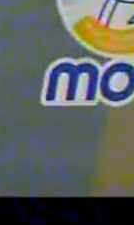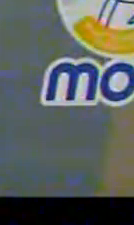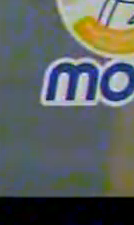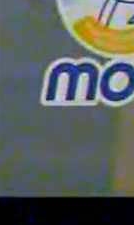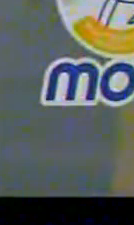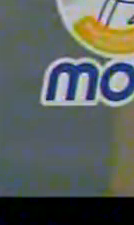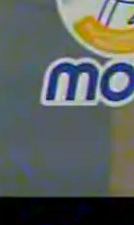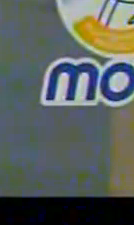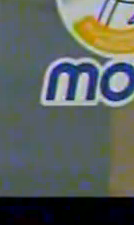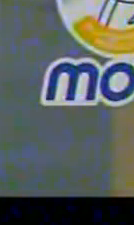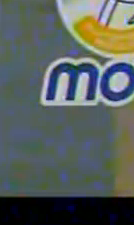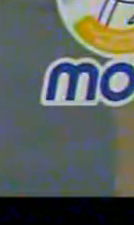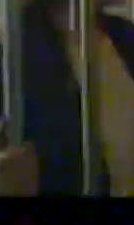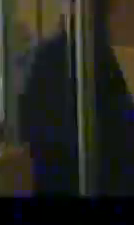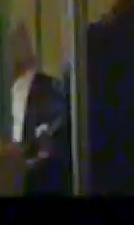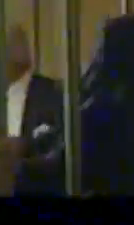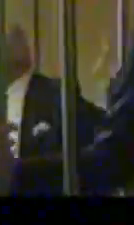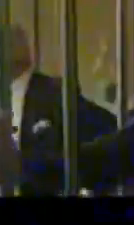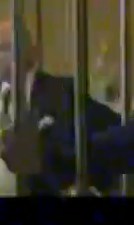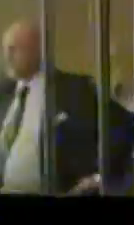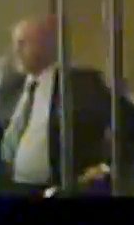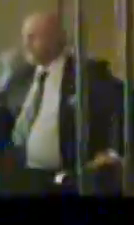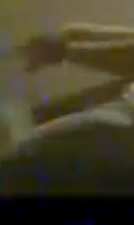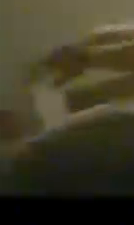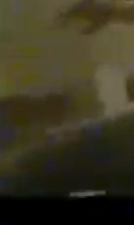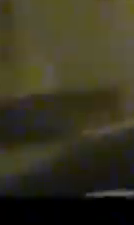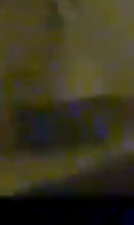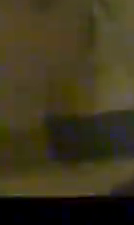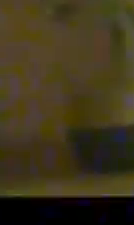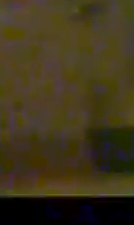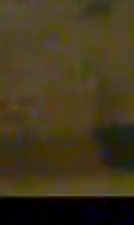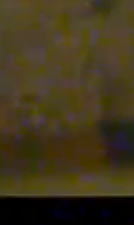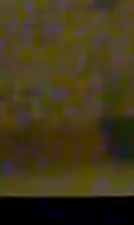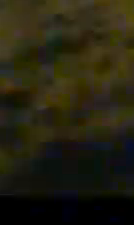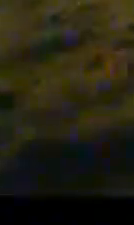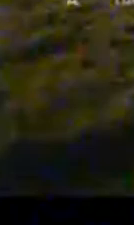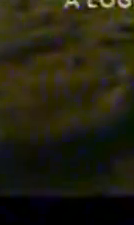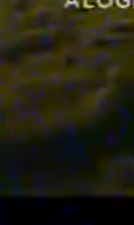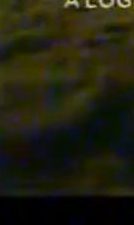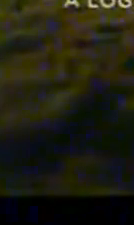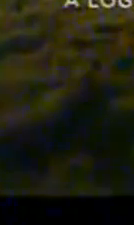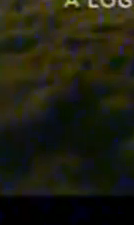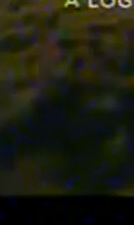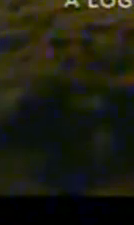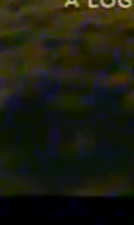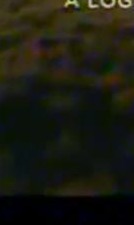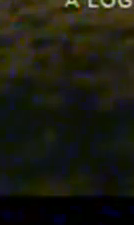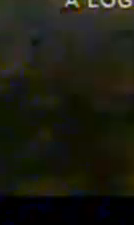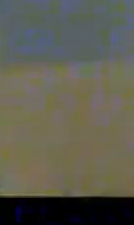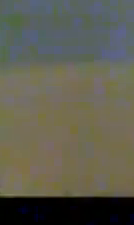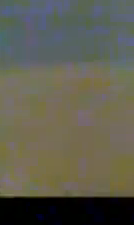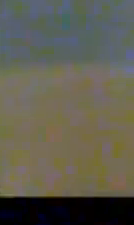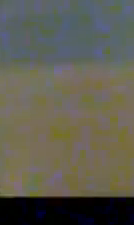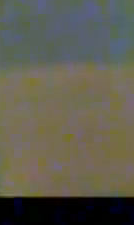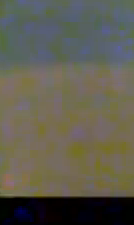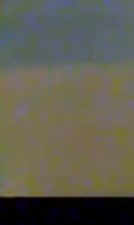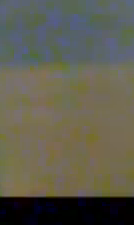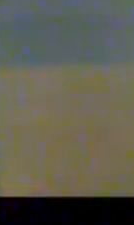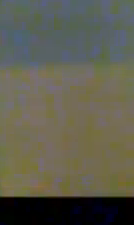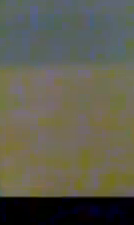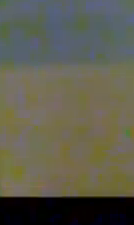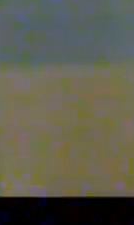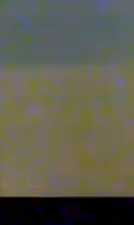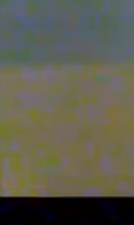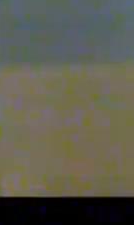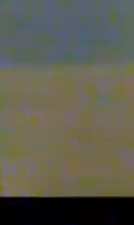tus músculos y huesos fuertes y que te dan la energía para seguir en movimiento. Leche Svelte te mueve a lograrlo. Encuéntrala en la variedad que